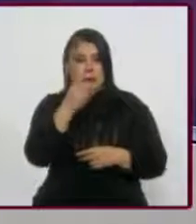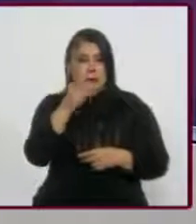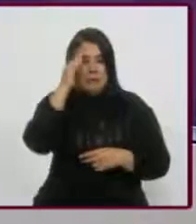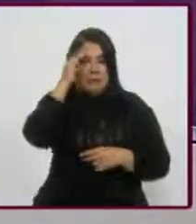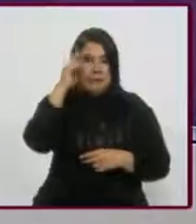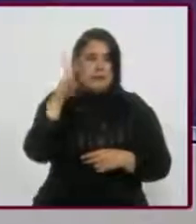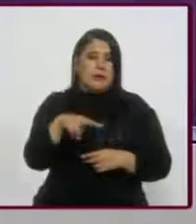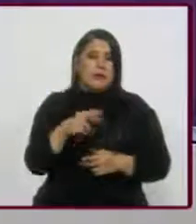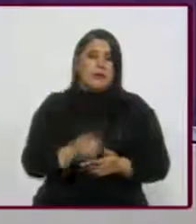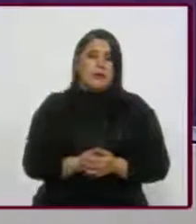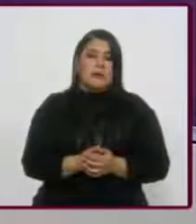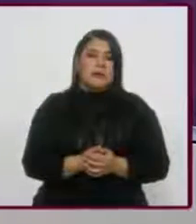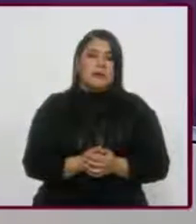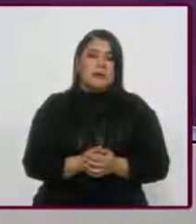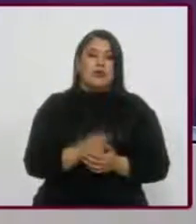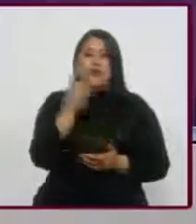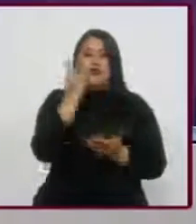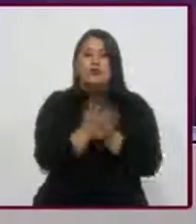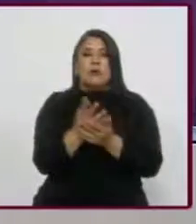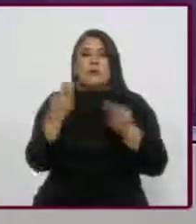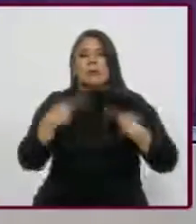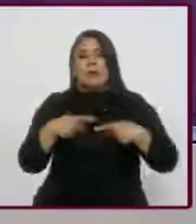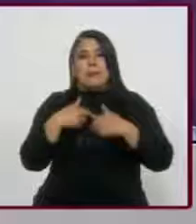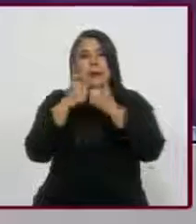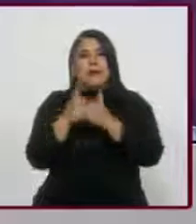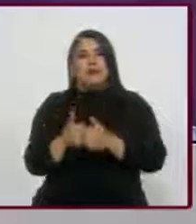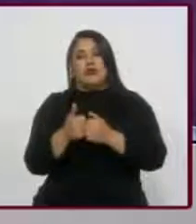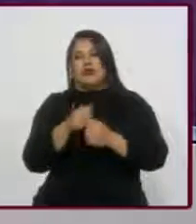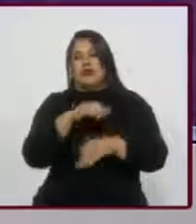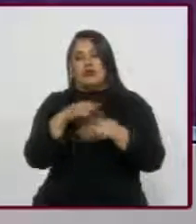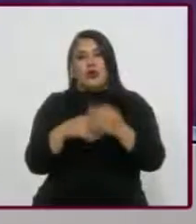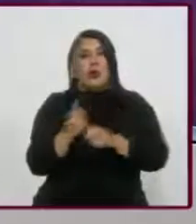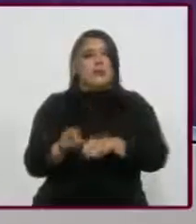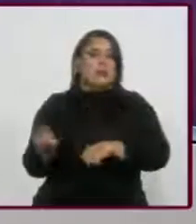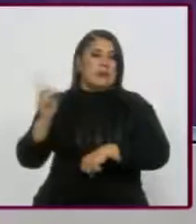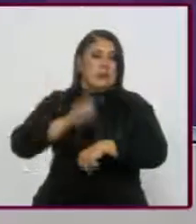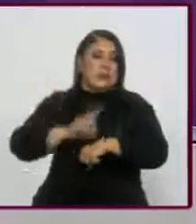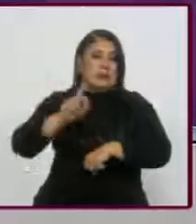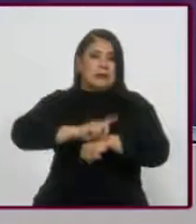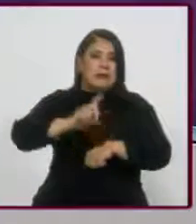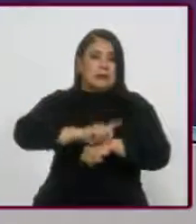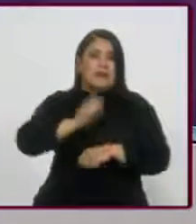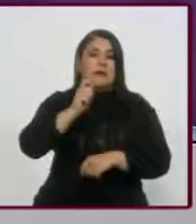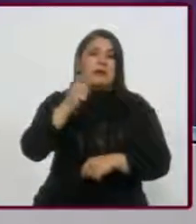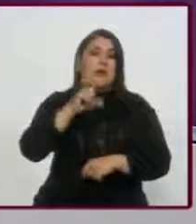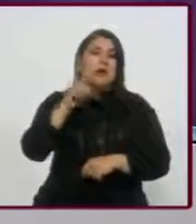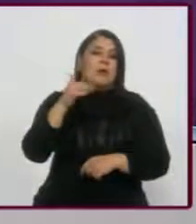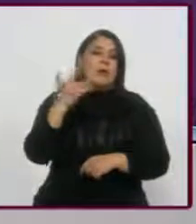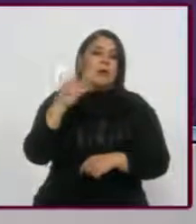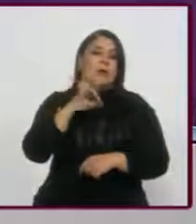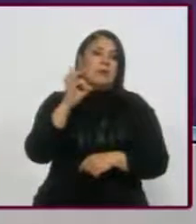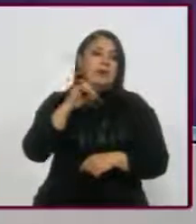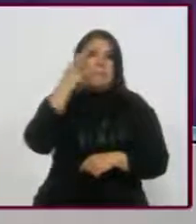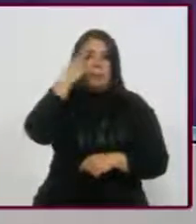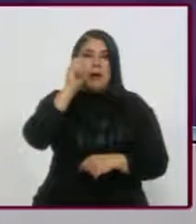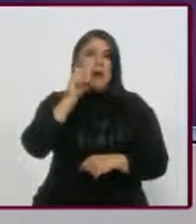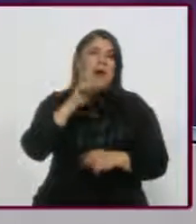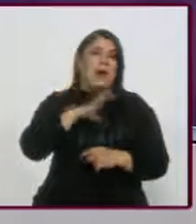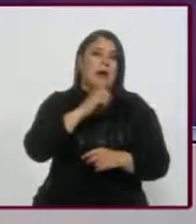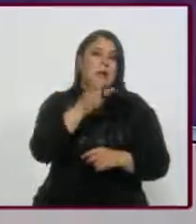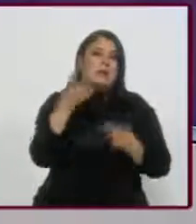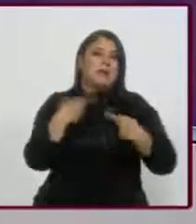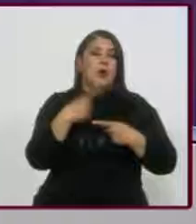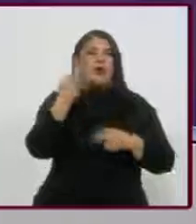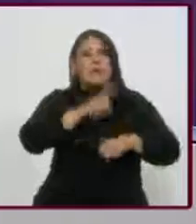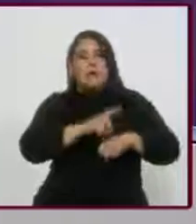dice que solamente para personal de planta y 52% para eventuales. Pero finalmente creo que son amplísimos